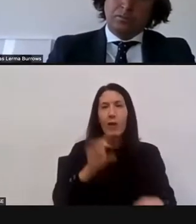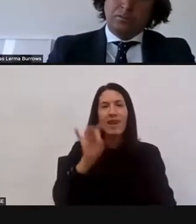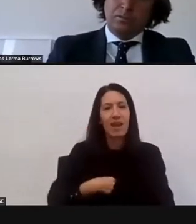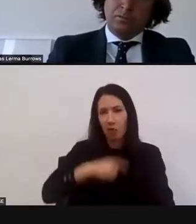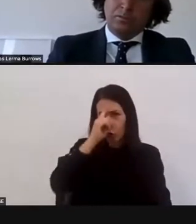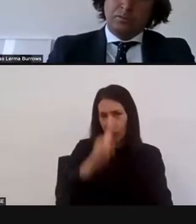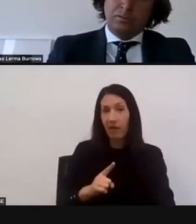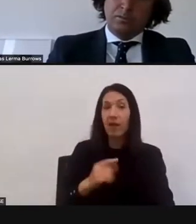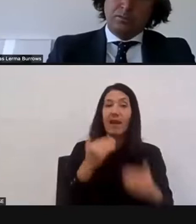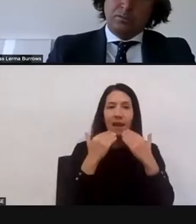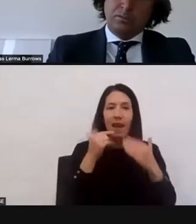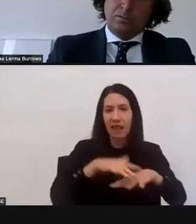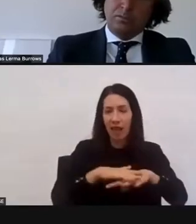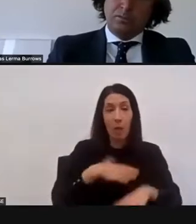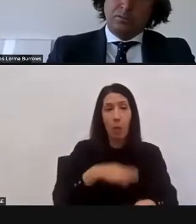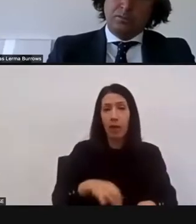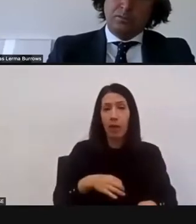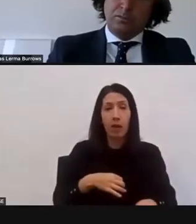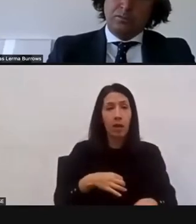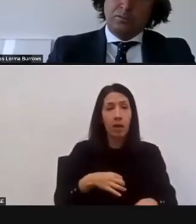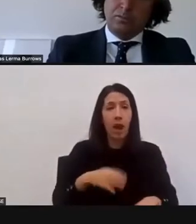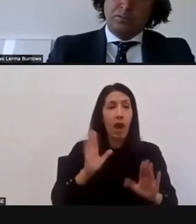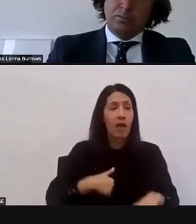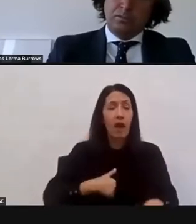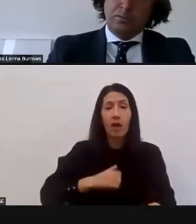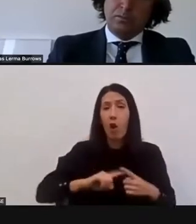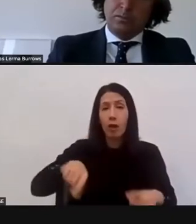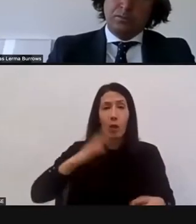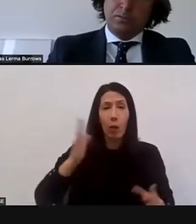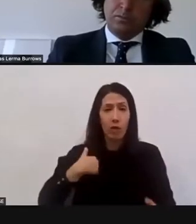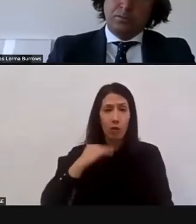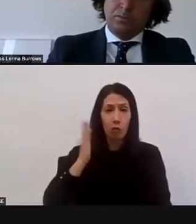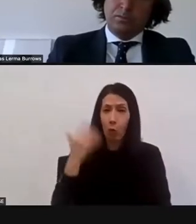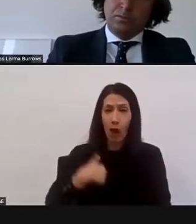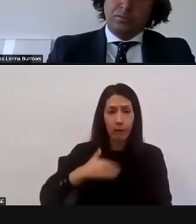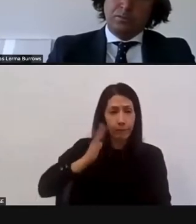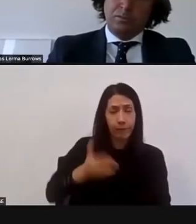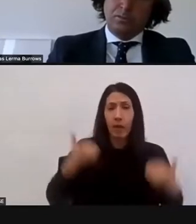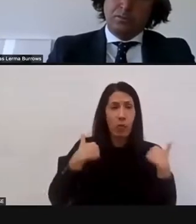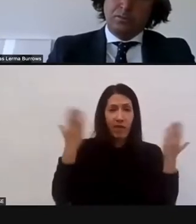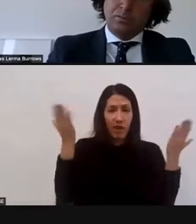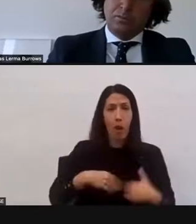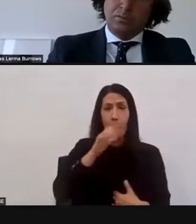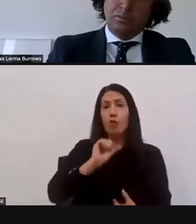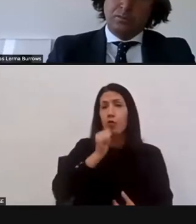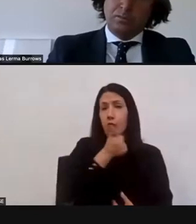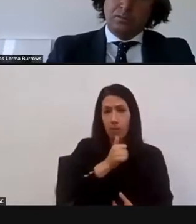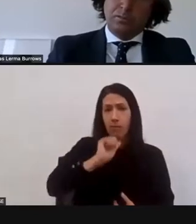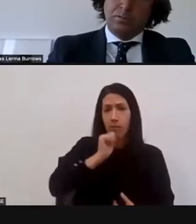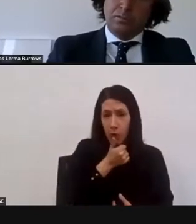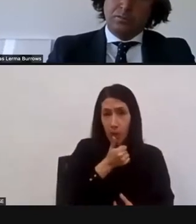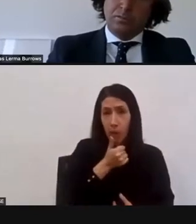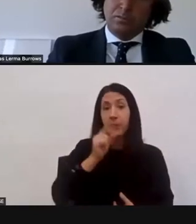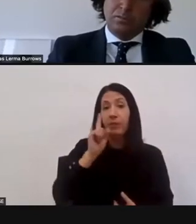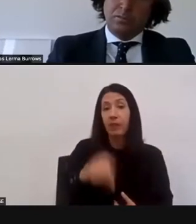forma, de manera impunemente, ¿no? Y sin asumir ningún tipo de responsabilidad. En estos días apunto solo a